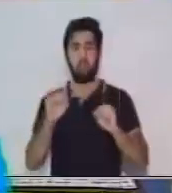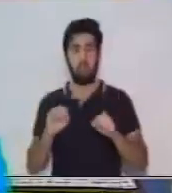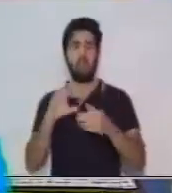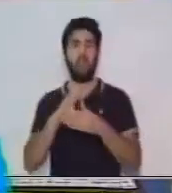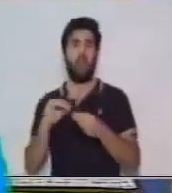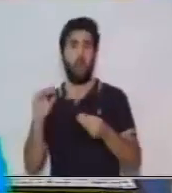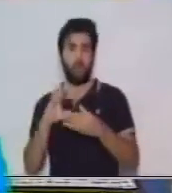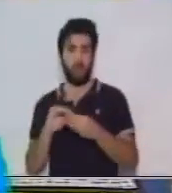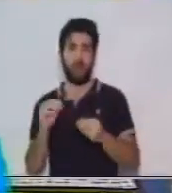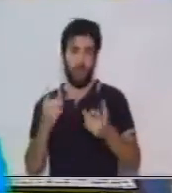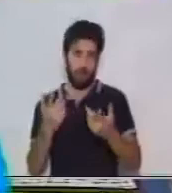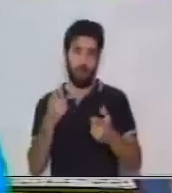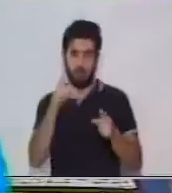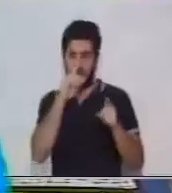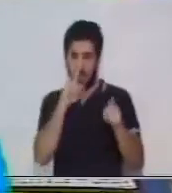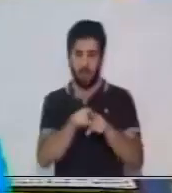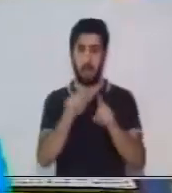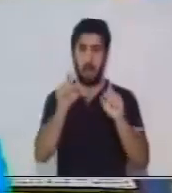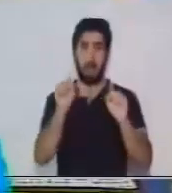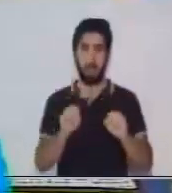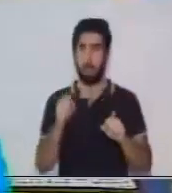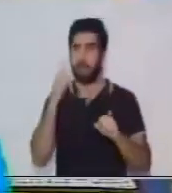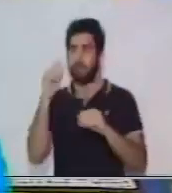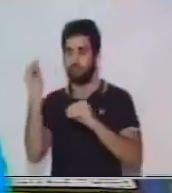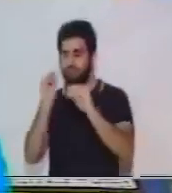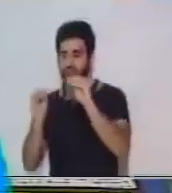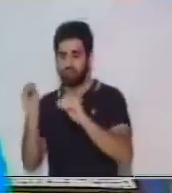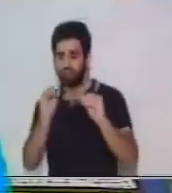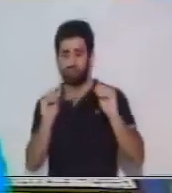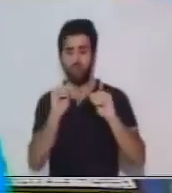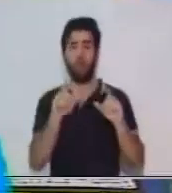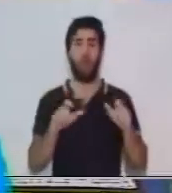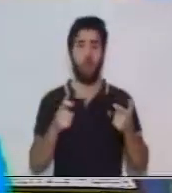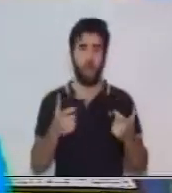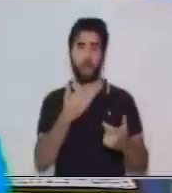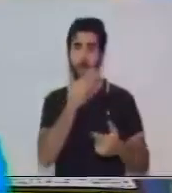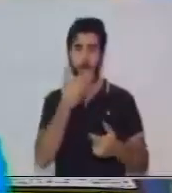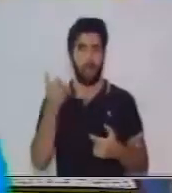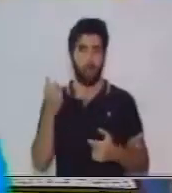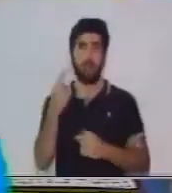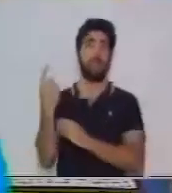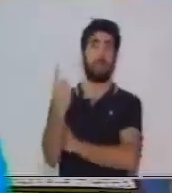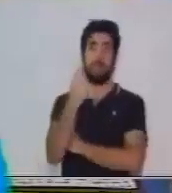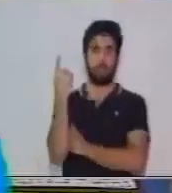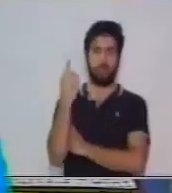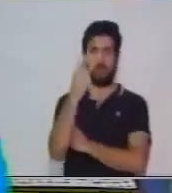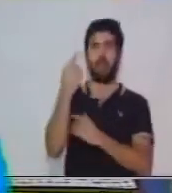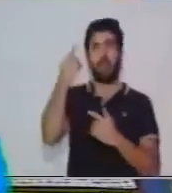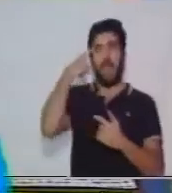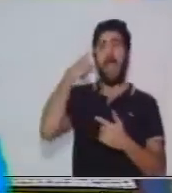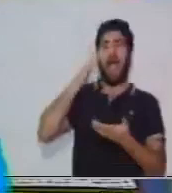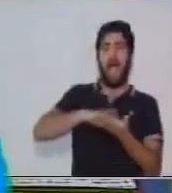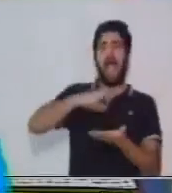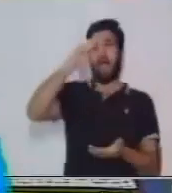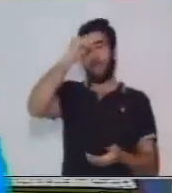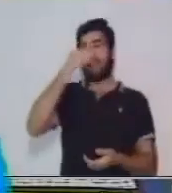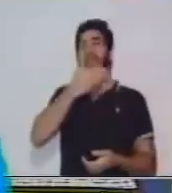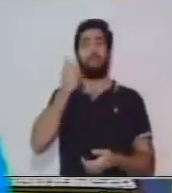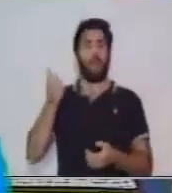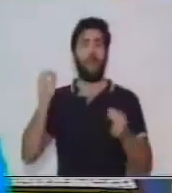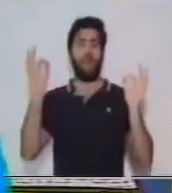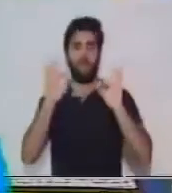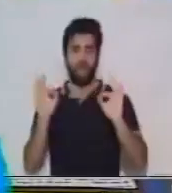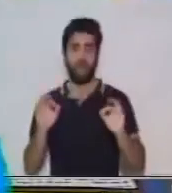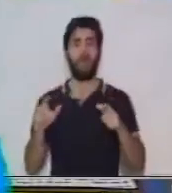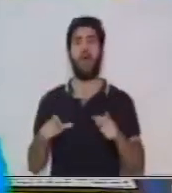alguno, lo puedes poner también sobre la mesa porque te puede servir. Es importante que te lances a la aventura de aprender y ¿por medio de qué?